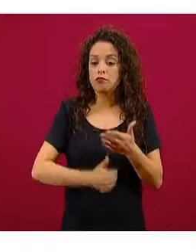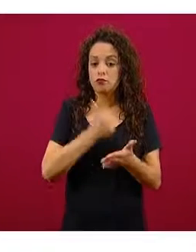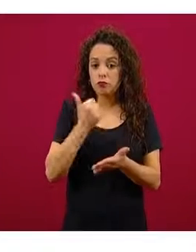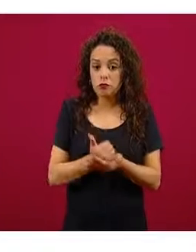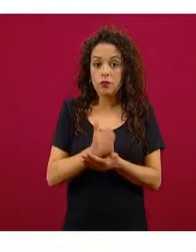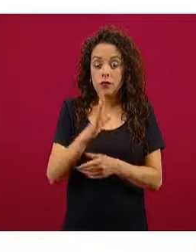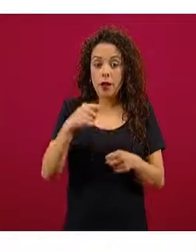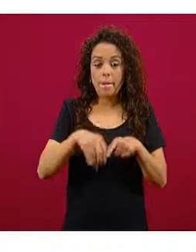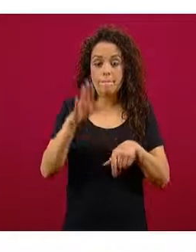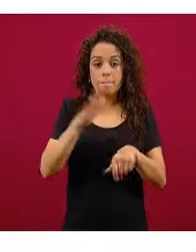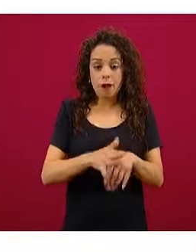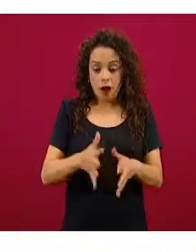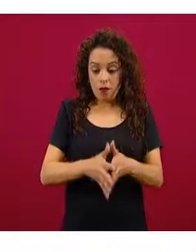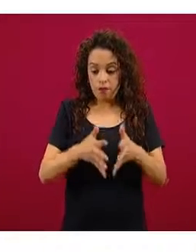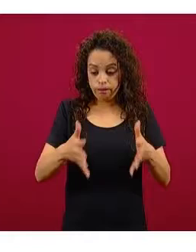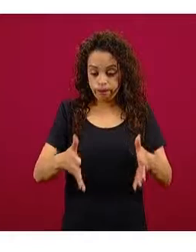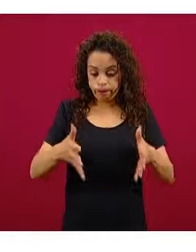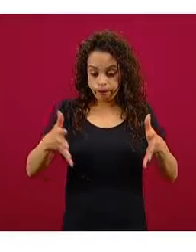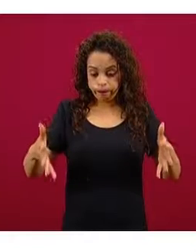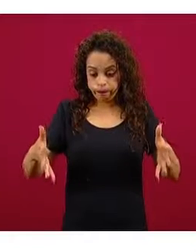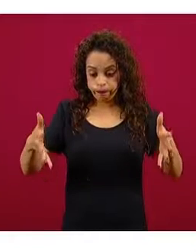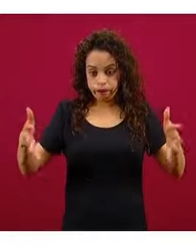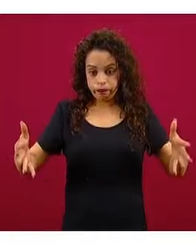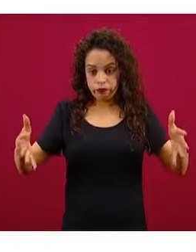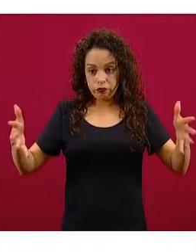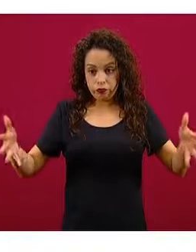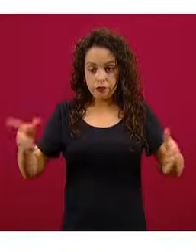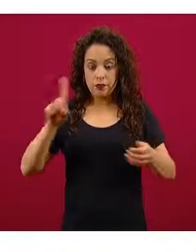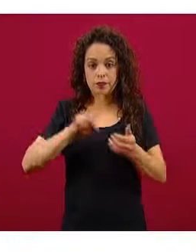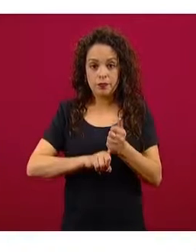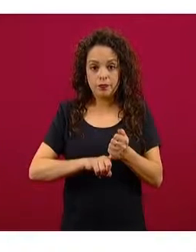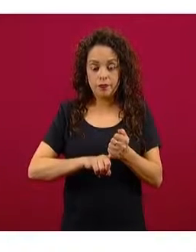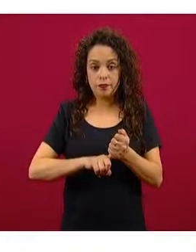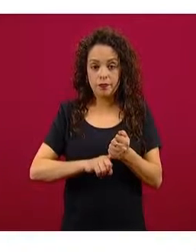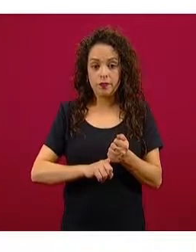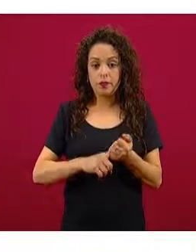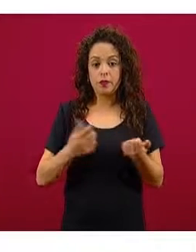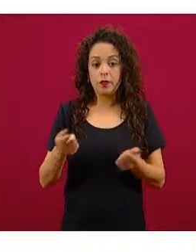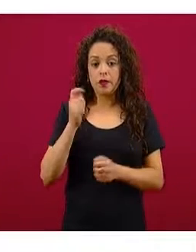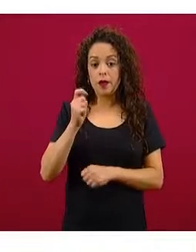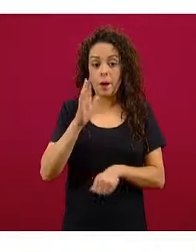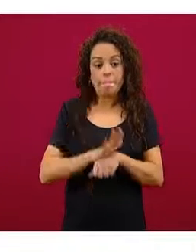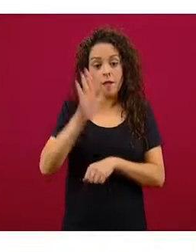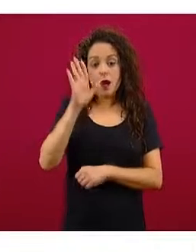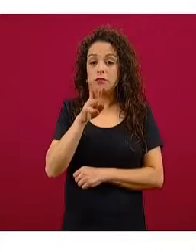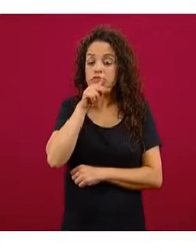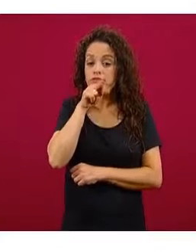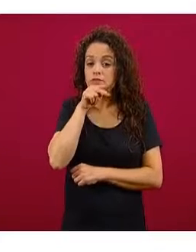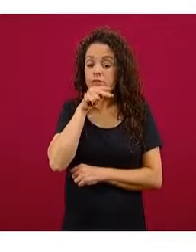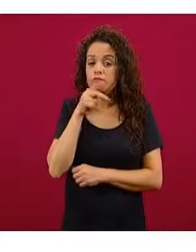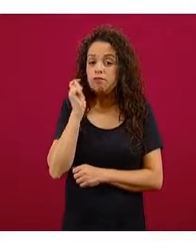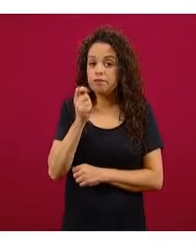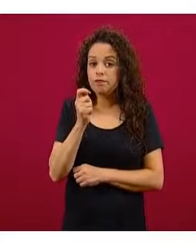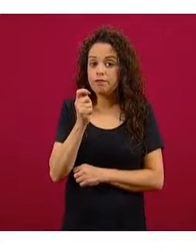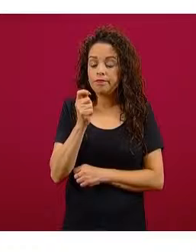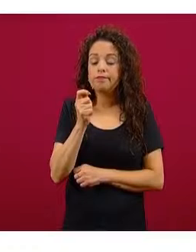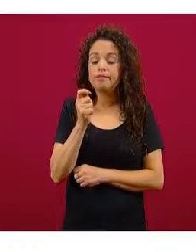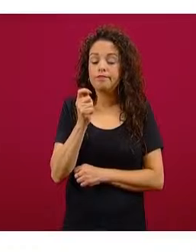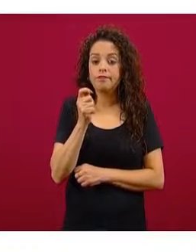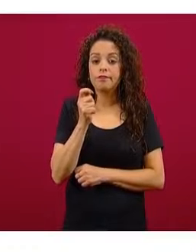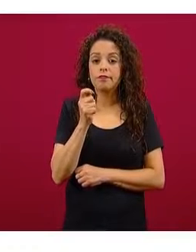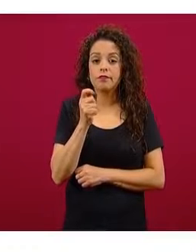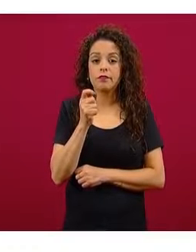están creciendo hacia la periferia, están perdiendo densidad, pero lo más preocupante del caso es que están creciendo de una